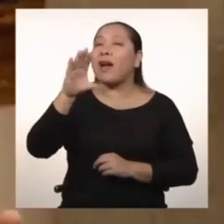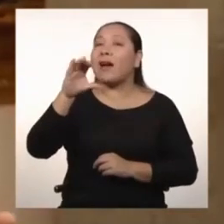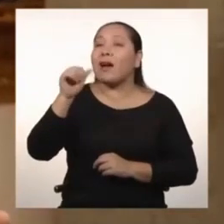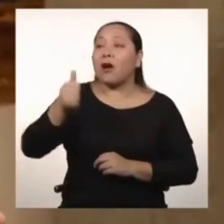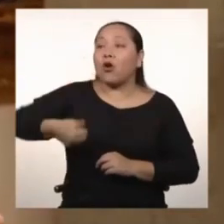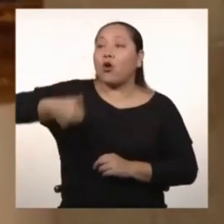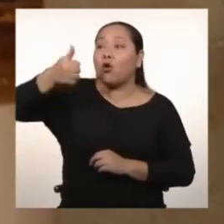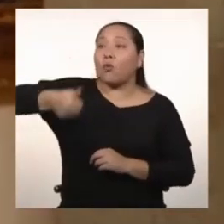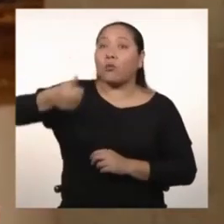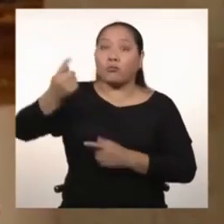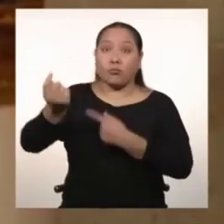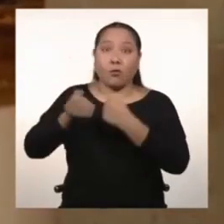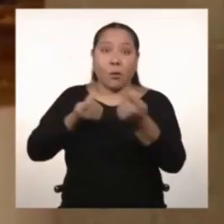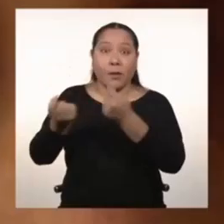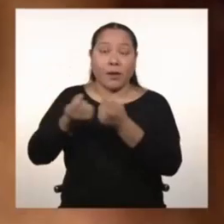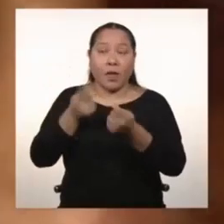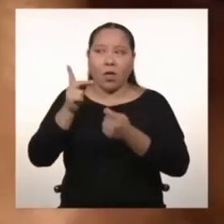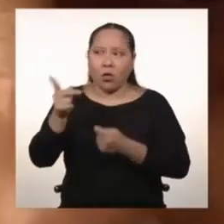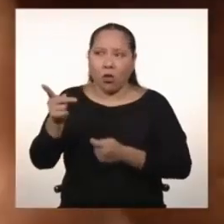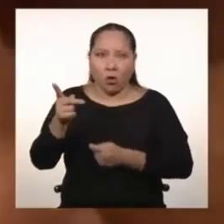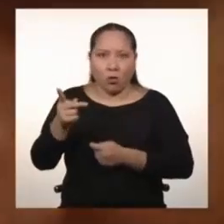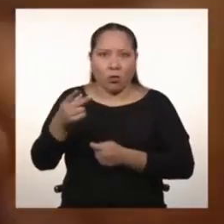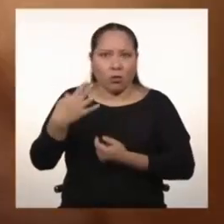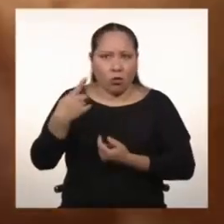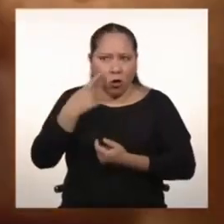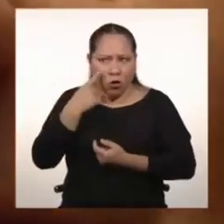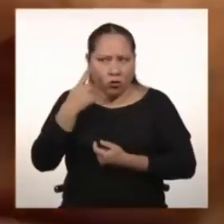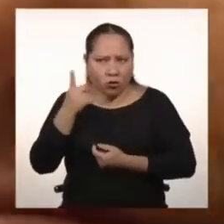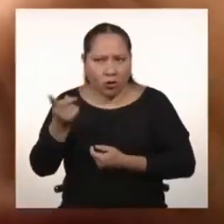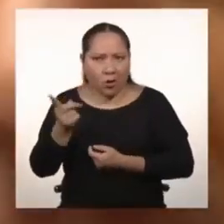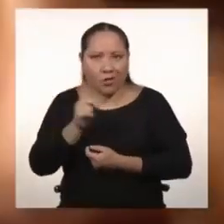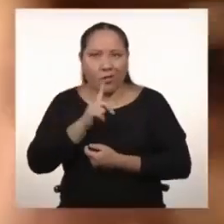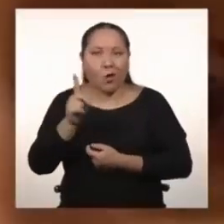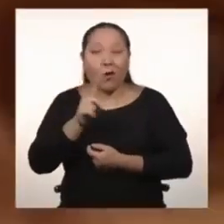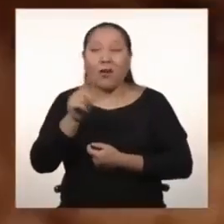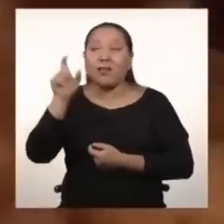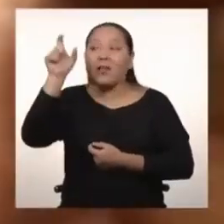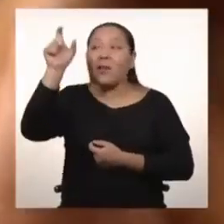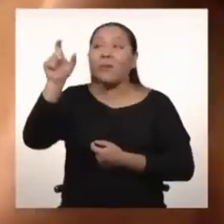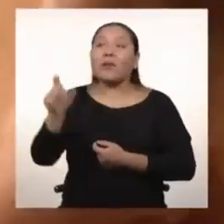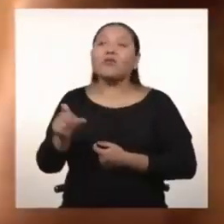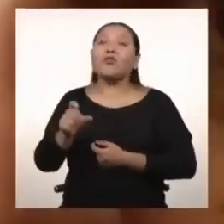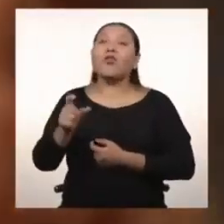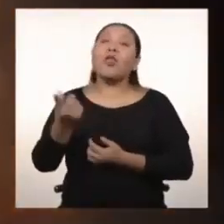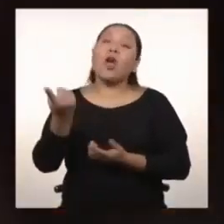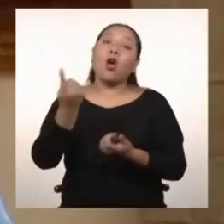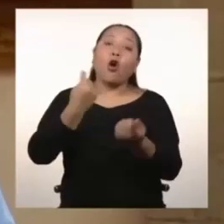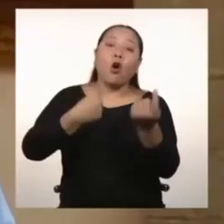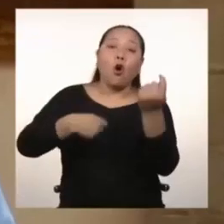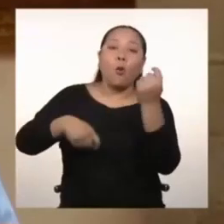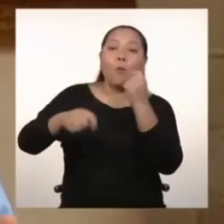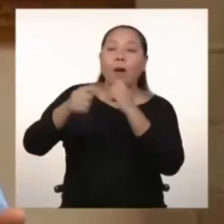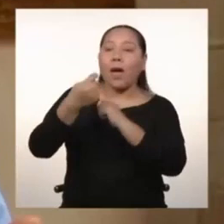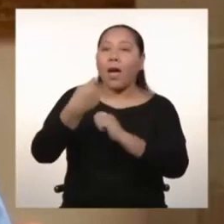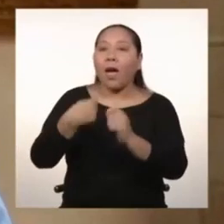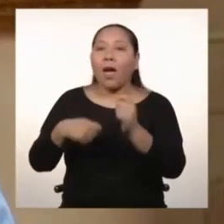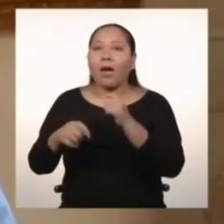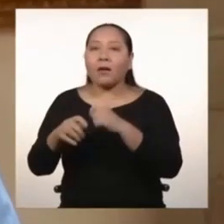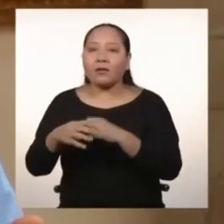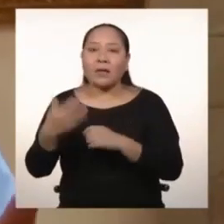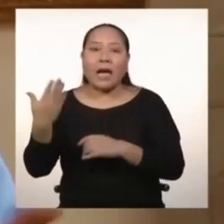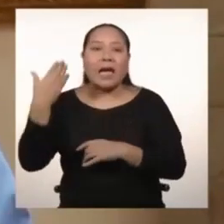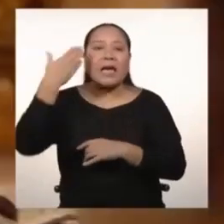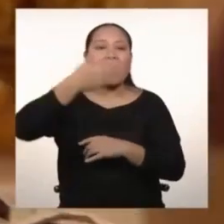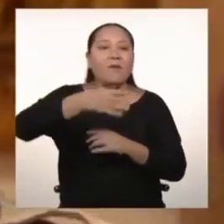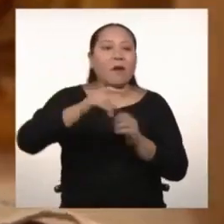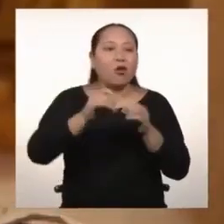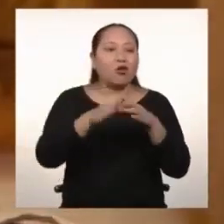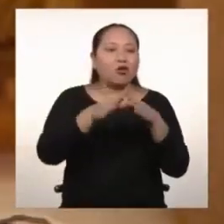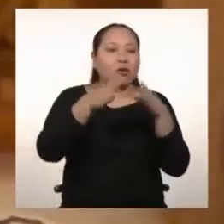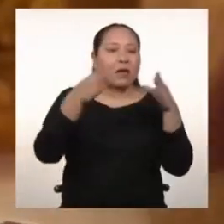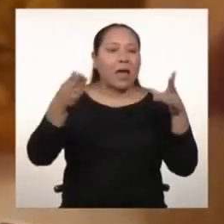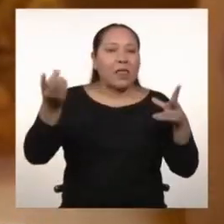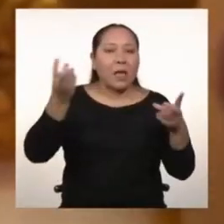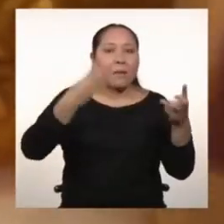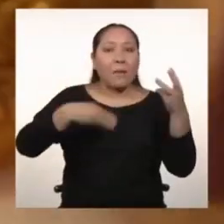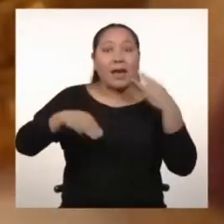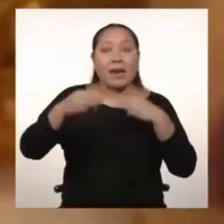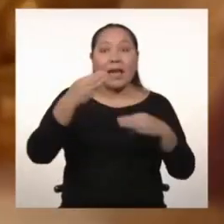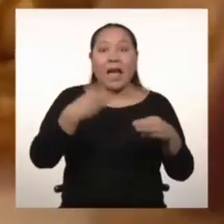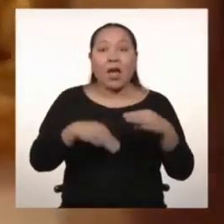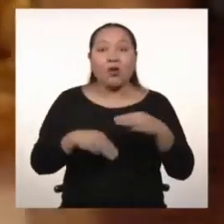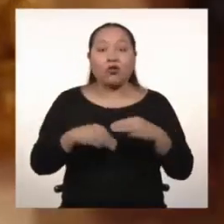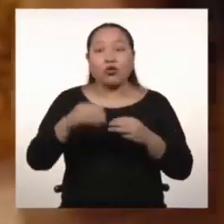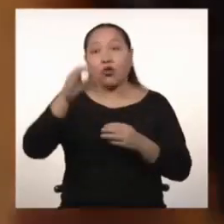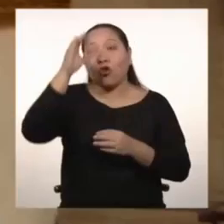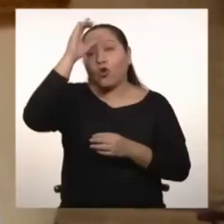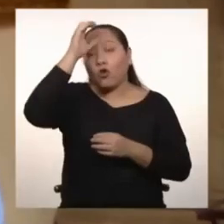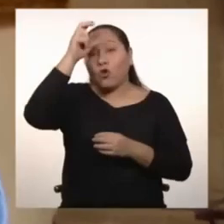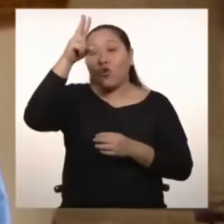curaca gobernador, sino también era un hombre de comercio, ¿no? Tenía que estar en los grandes mercados como el Cusco,